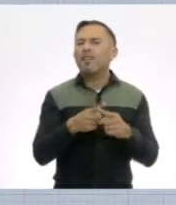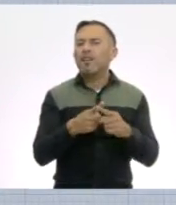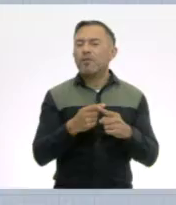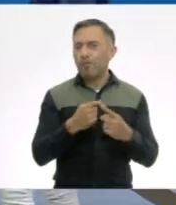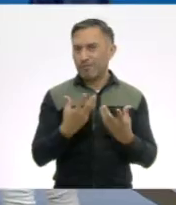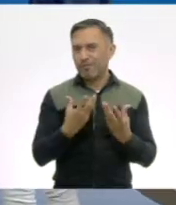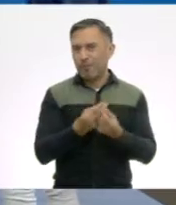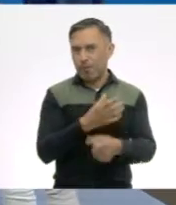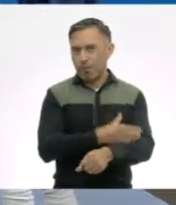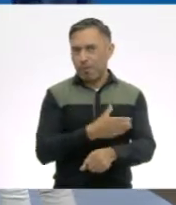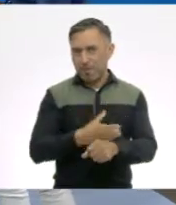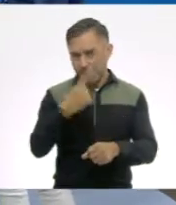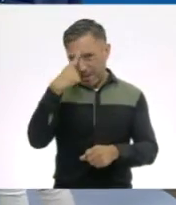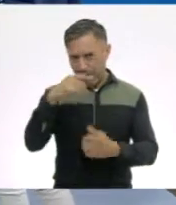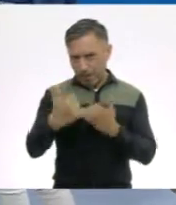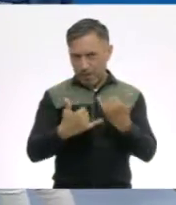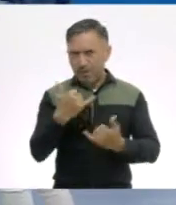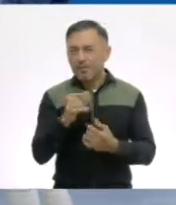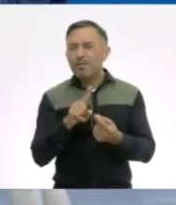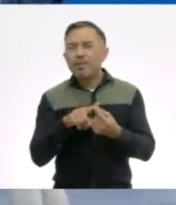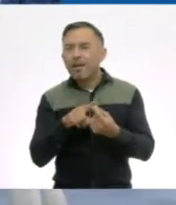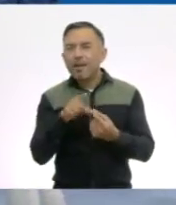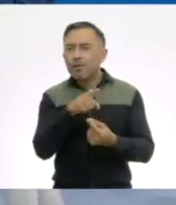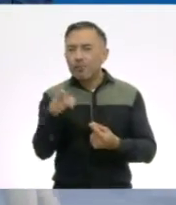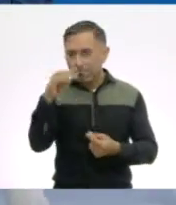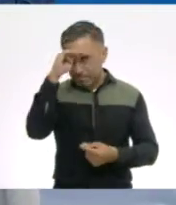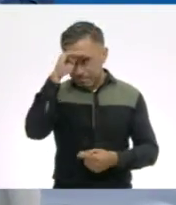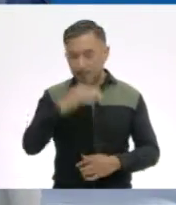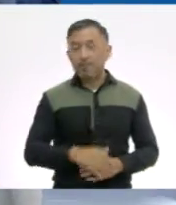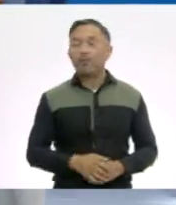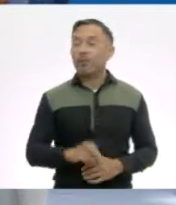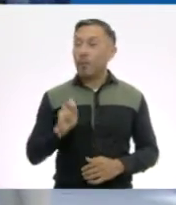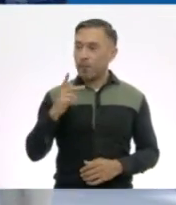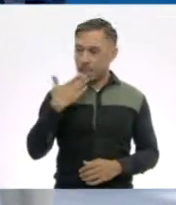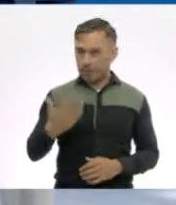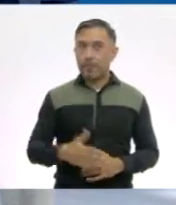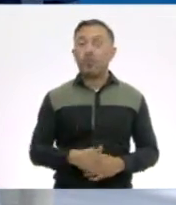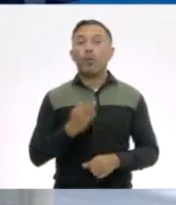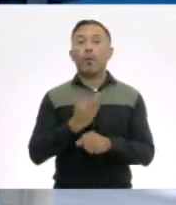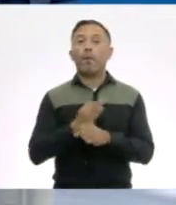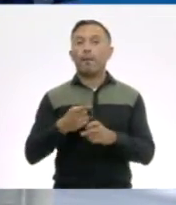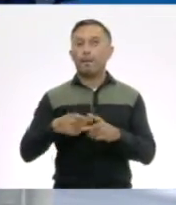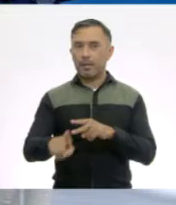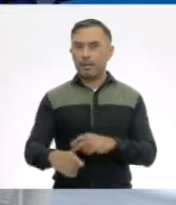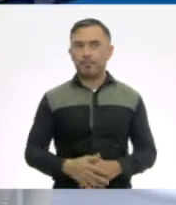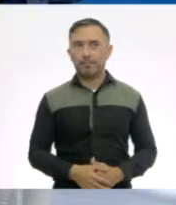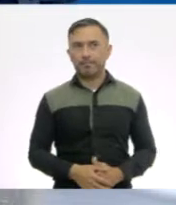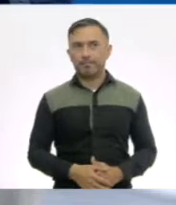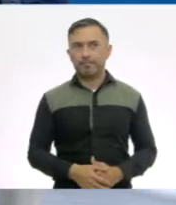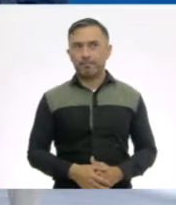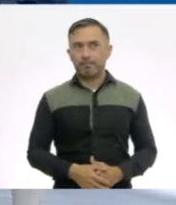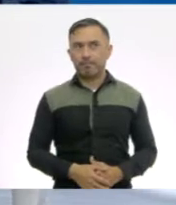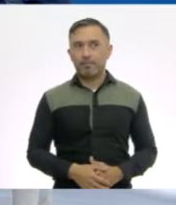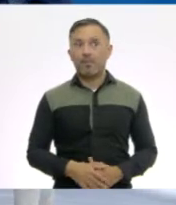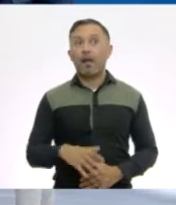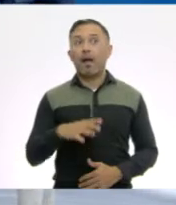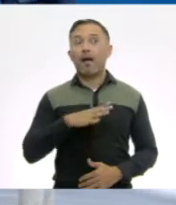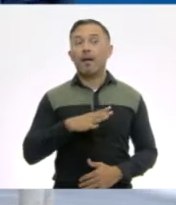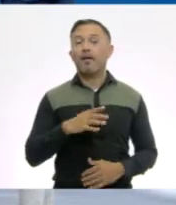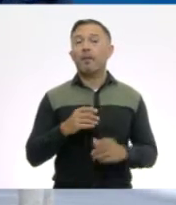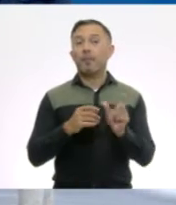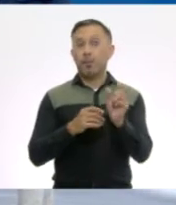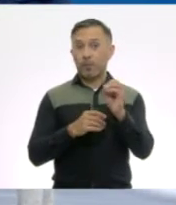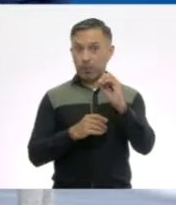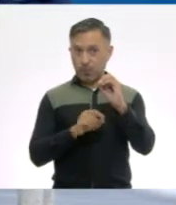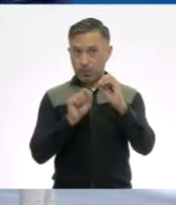actividad. Listo. Muy bien. Entonces, comienzo. Exacto. Y como tenemos 3 espacios, tiraré